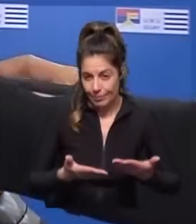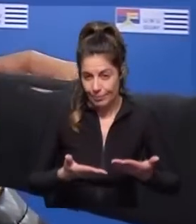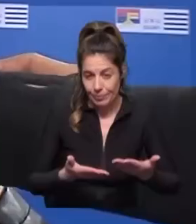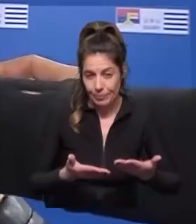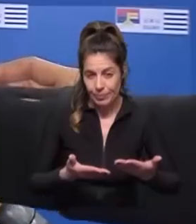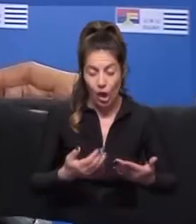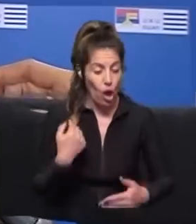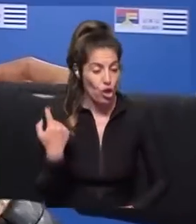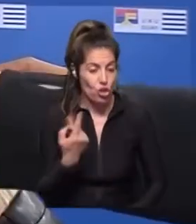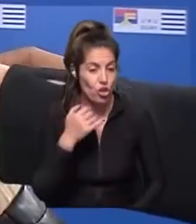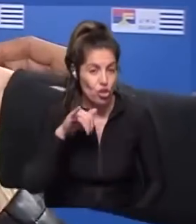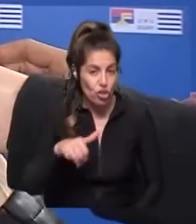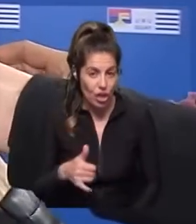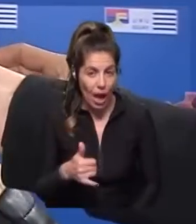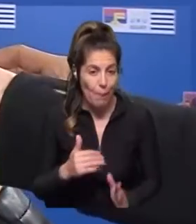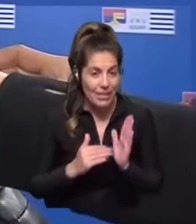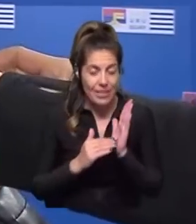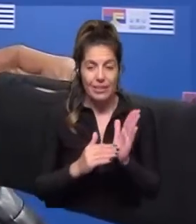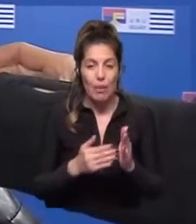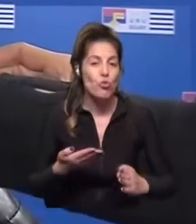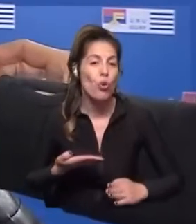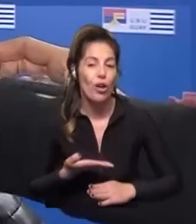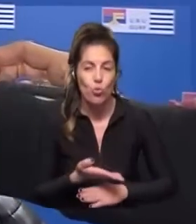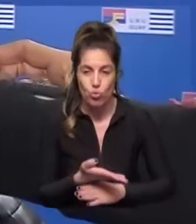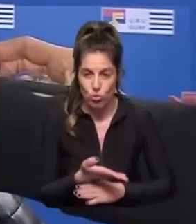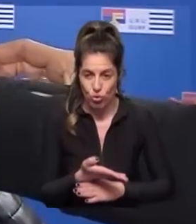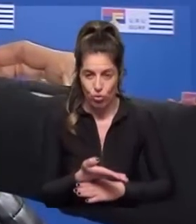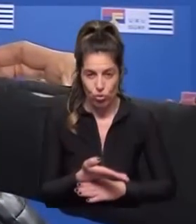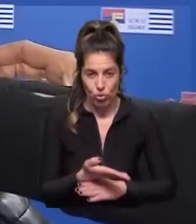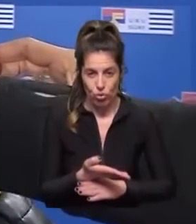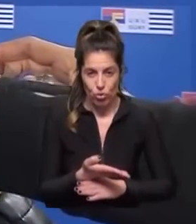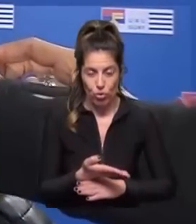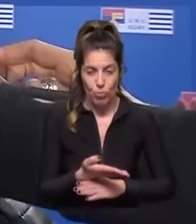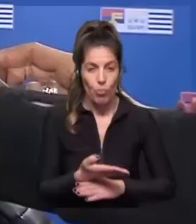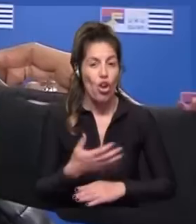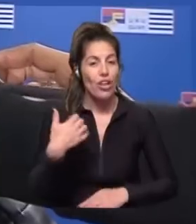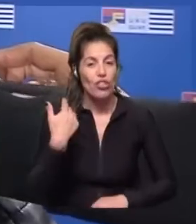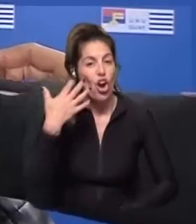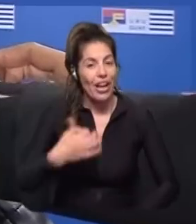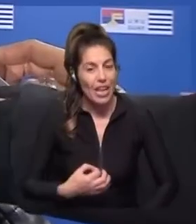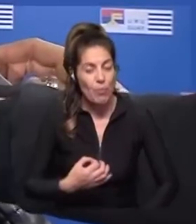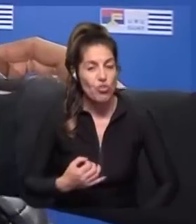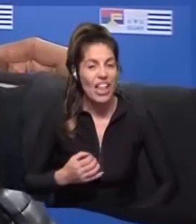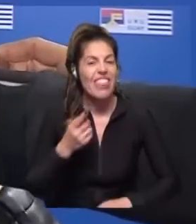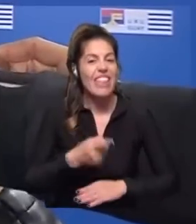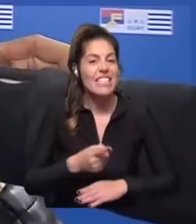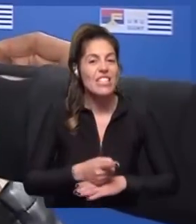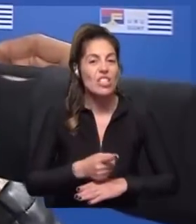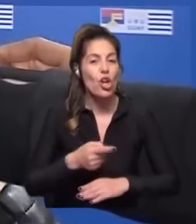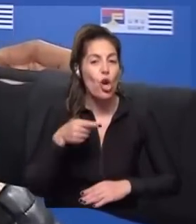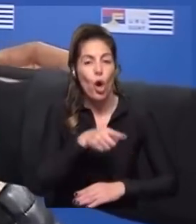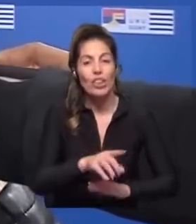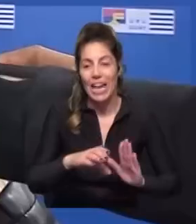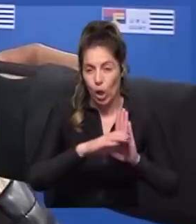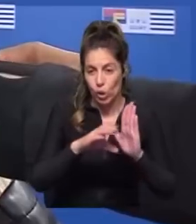nosotros ya estamos hemos presentado un recurso por la lo que consideramos una decisión inconstitucional Del directorio